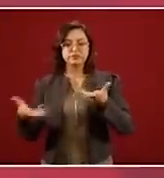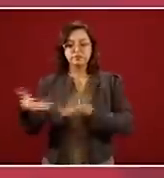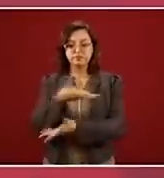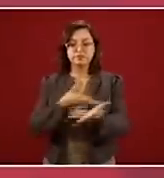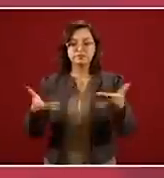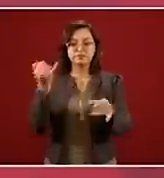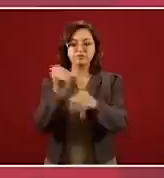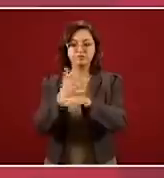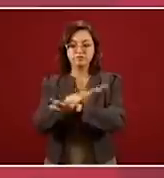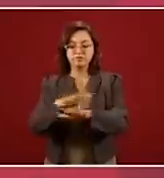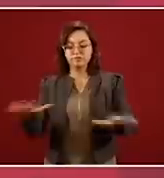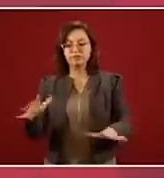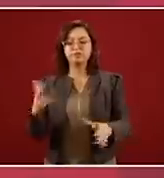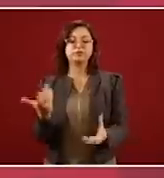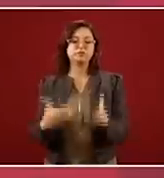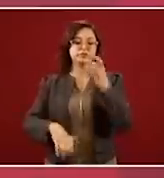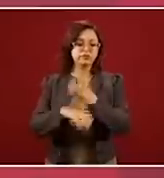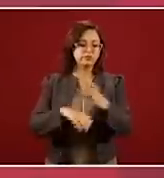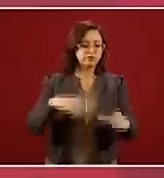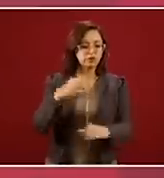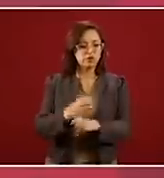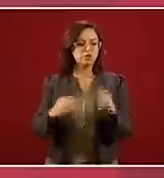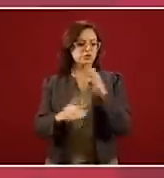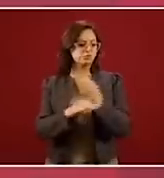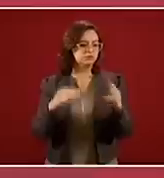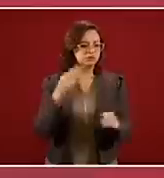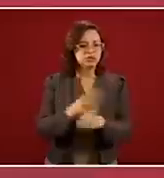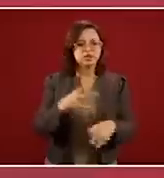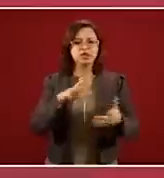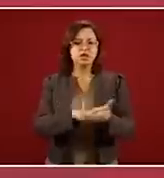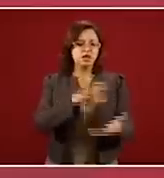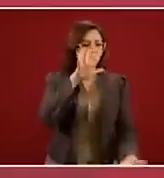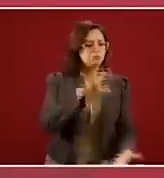informamos sobre producción, sobre las finanzas.